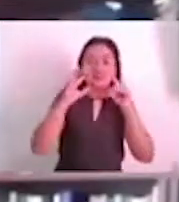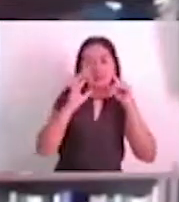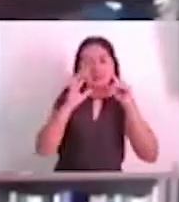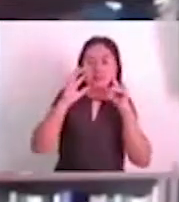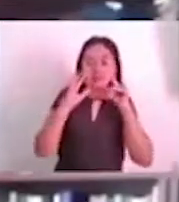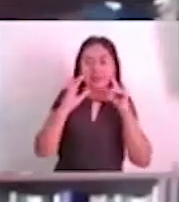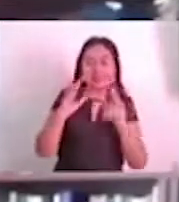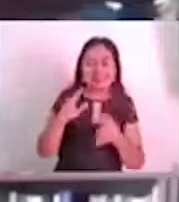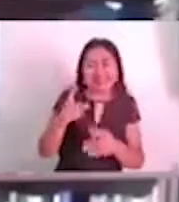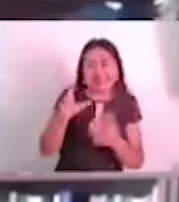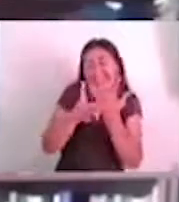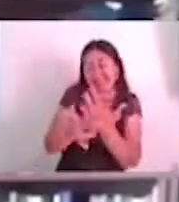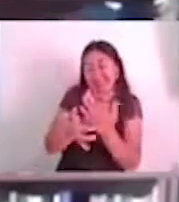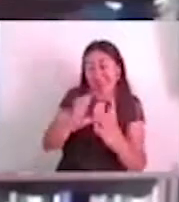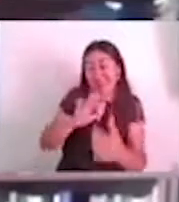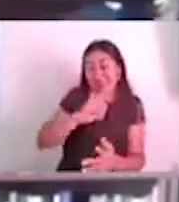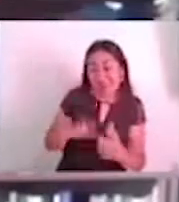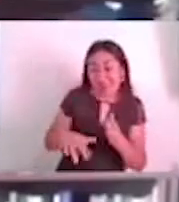resucita.